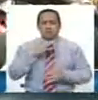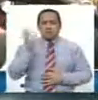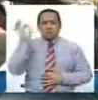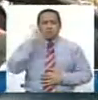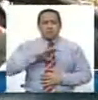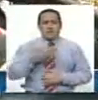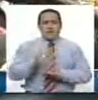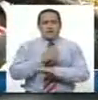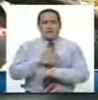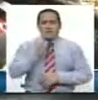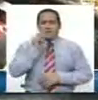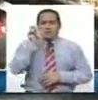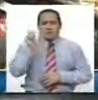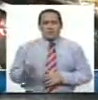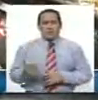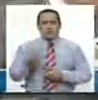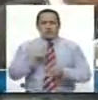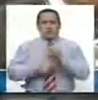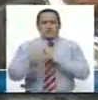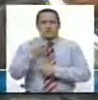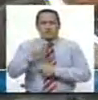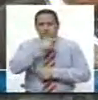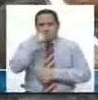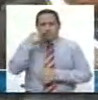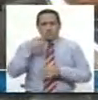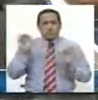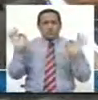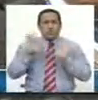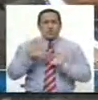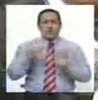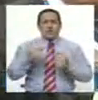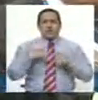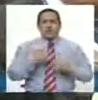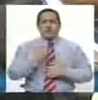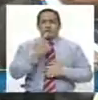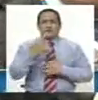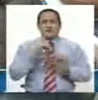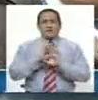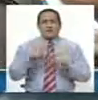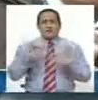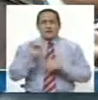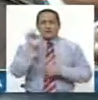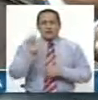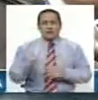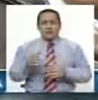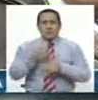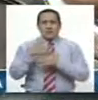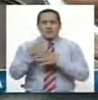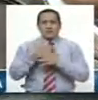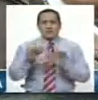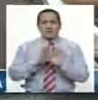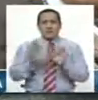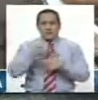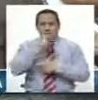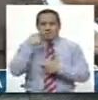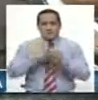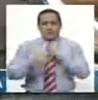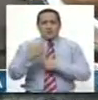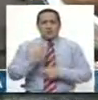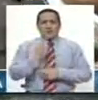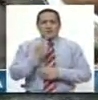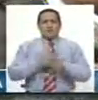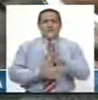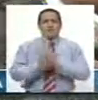momento lo mencionaba él como traficante. Yo jamás dije que el candidato había participado en tráfico ilícito de drogas. Eso es